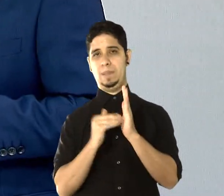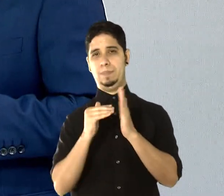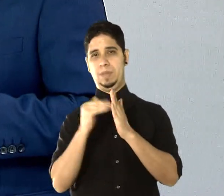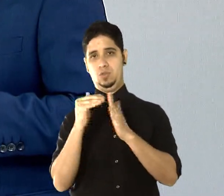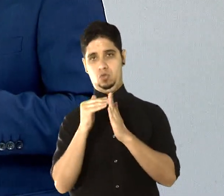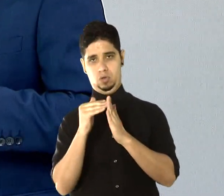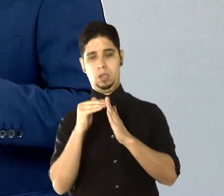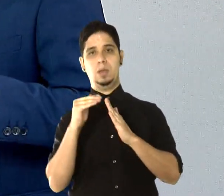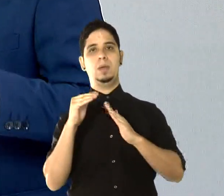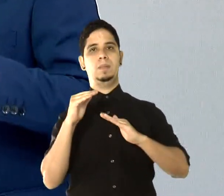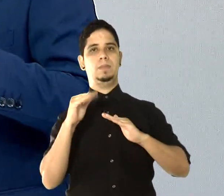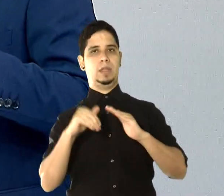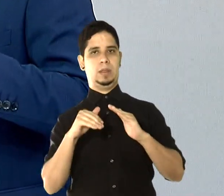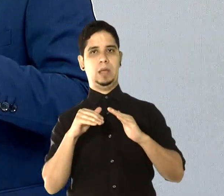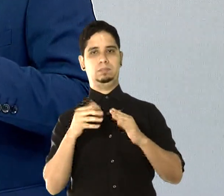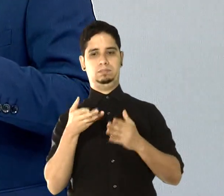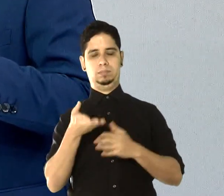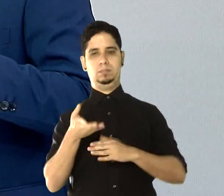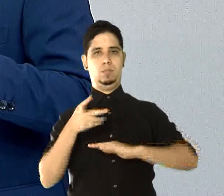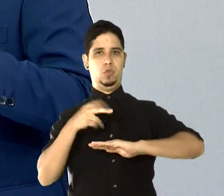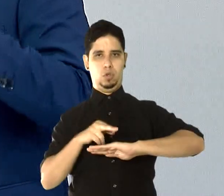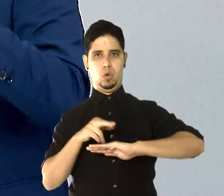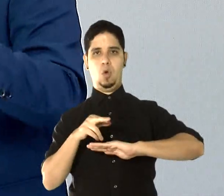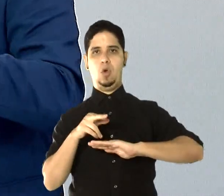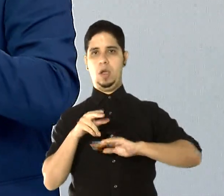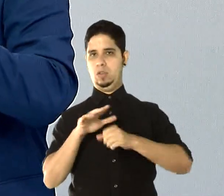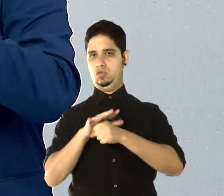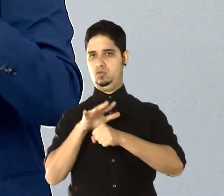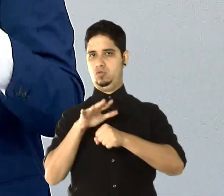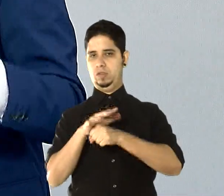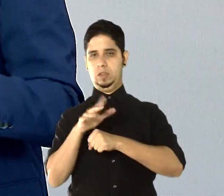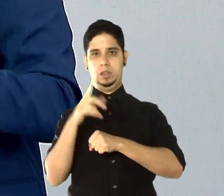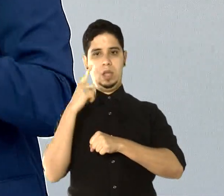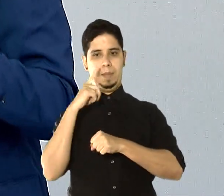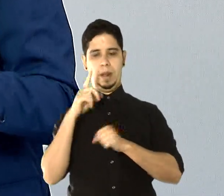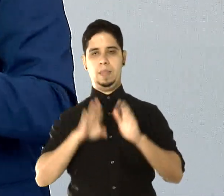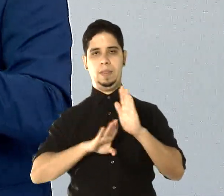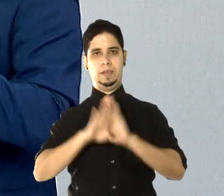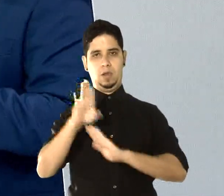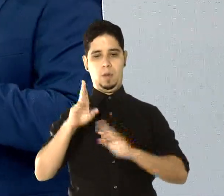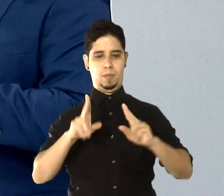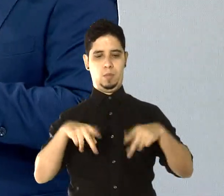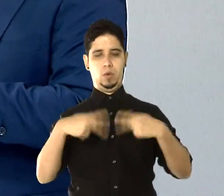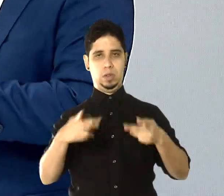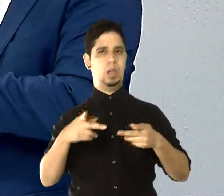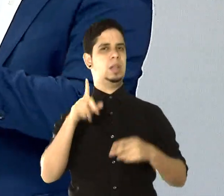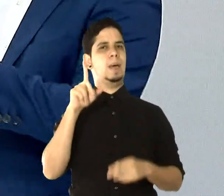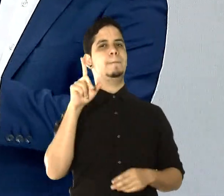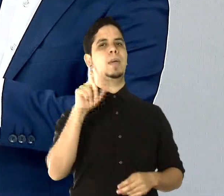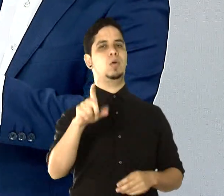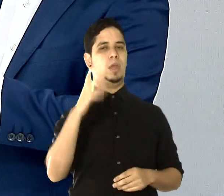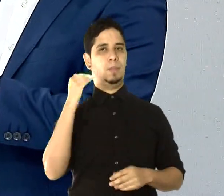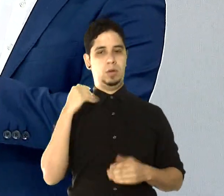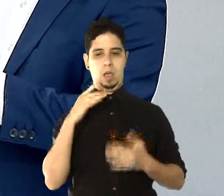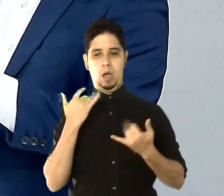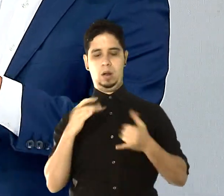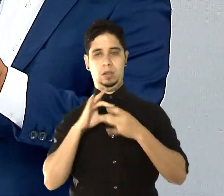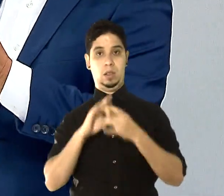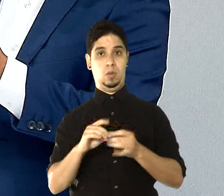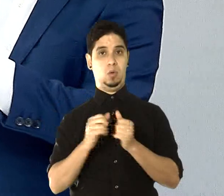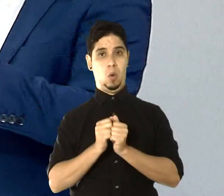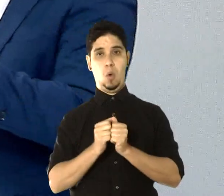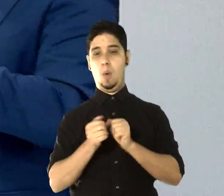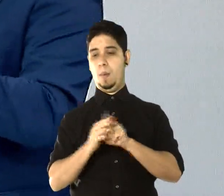Rico, ¿da para el desarrollo de todas estas propuestas o proyectos? Le hago la pregunta porque con la pandemia, y por